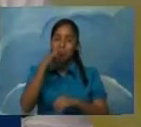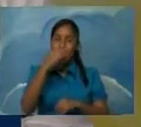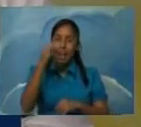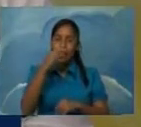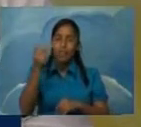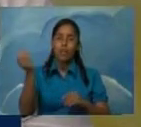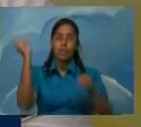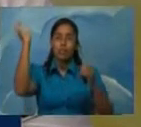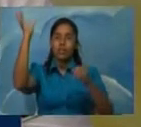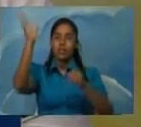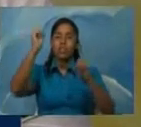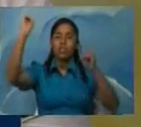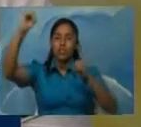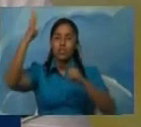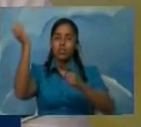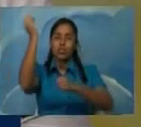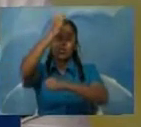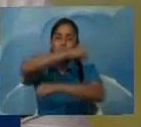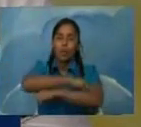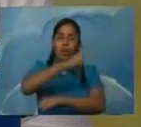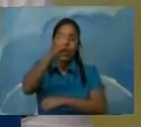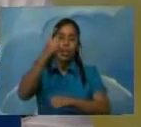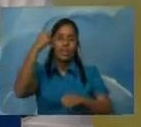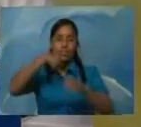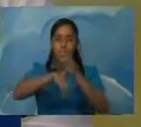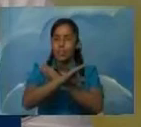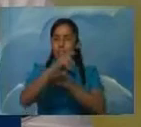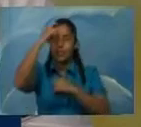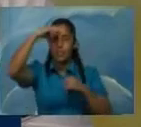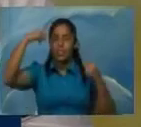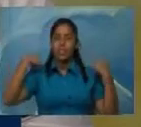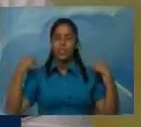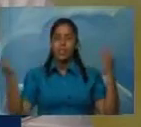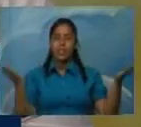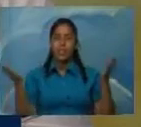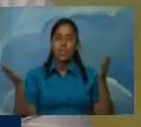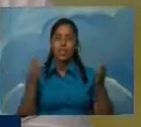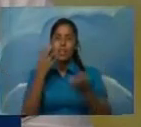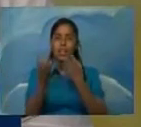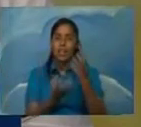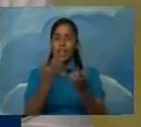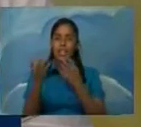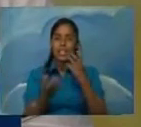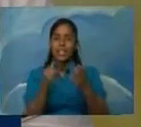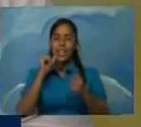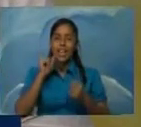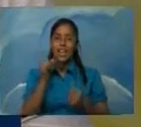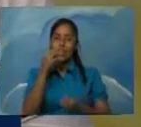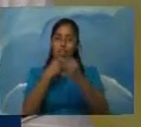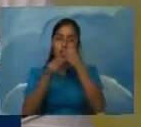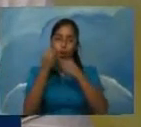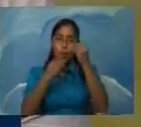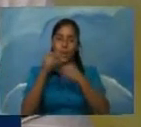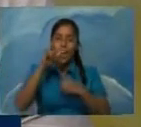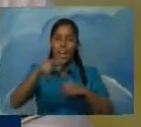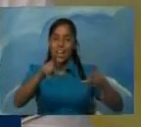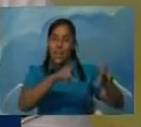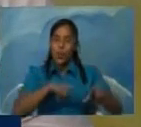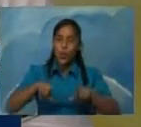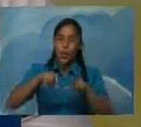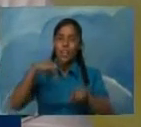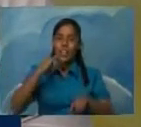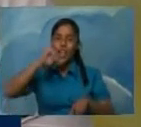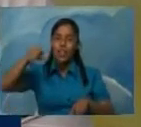sol, a la hora que saliste de Egipto. Y la asarás y comerás en el lugar que Jehová tu